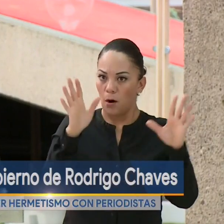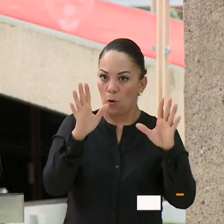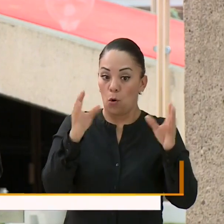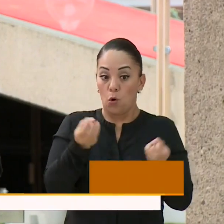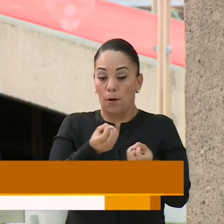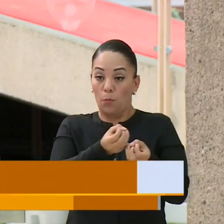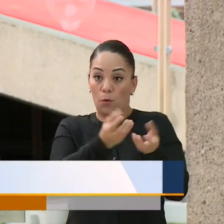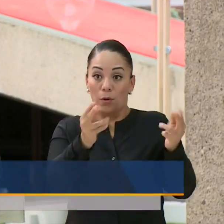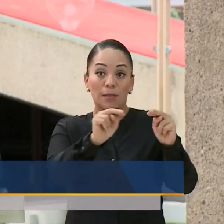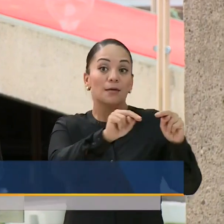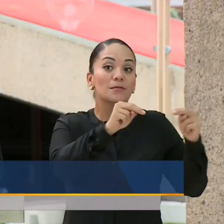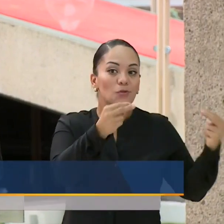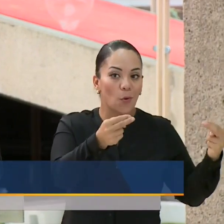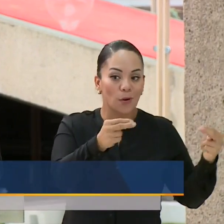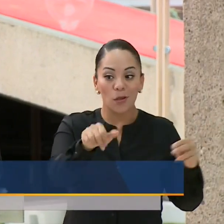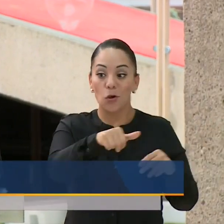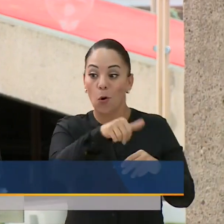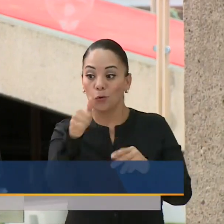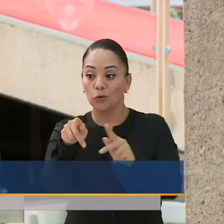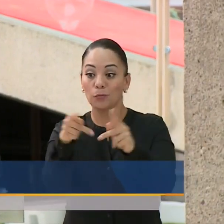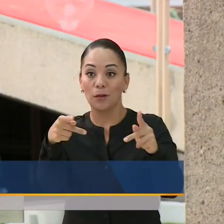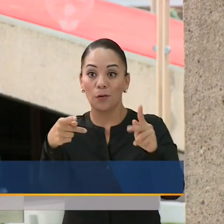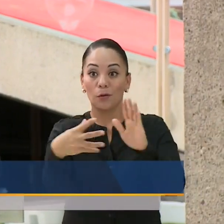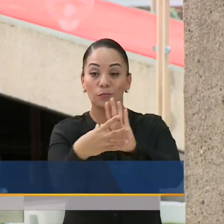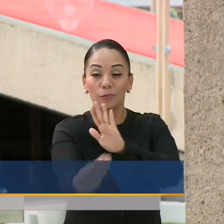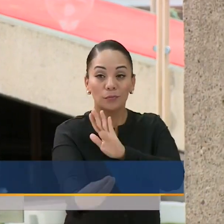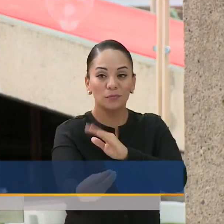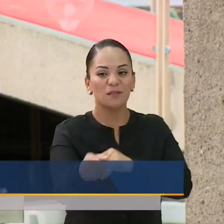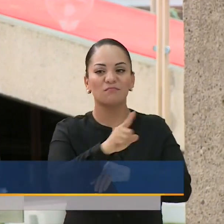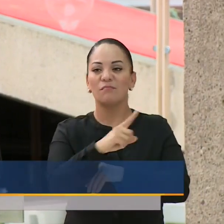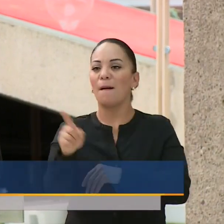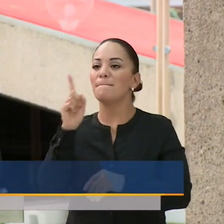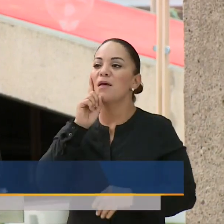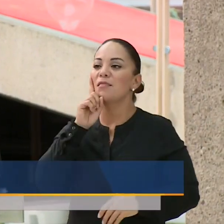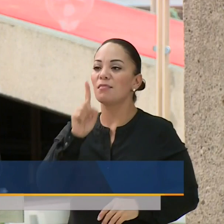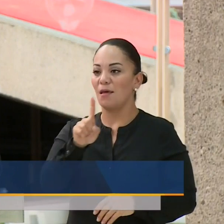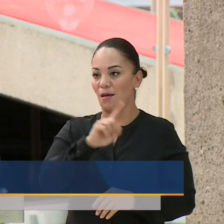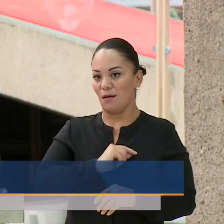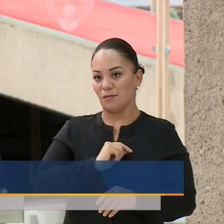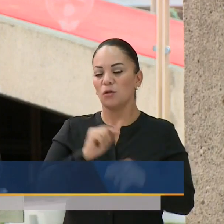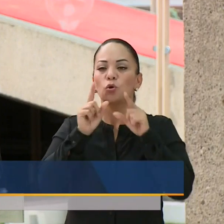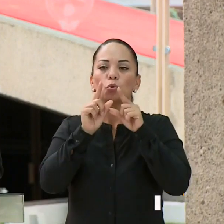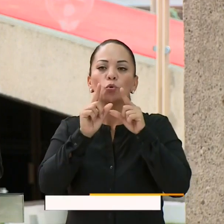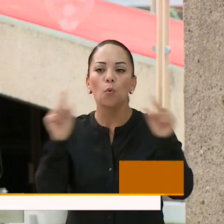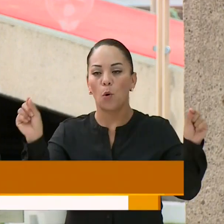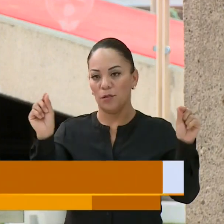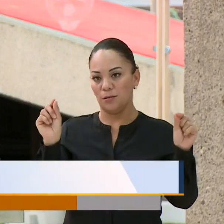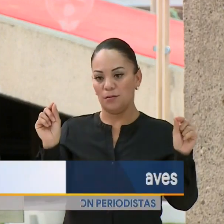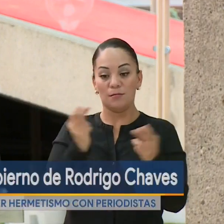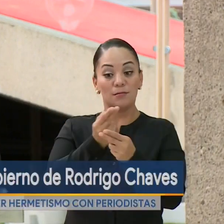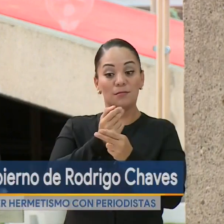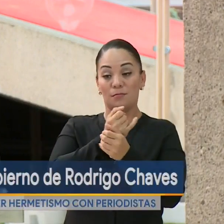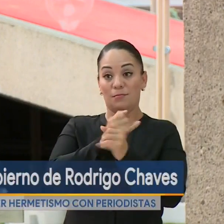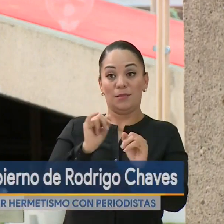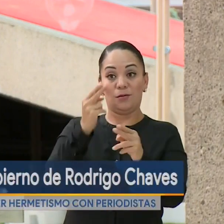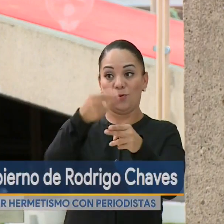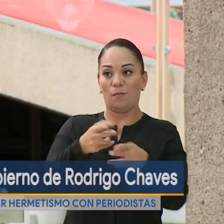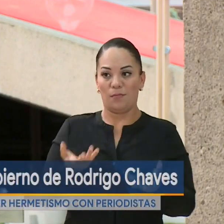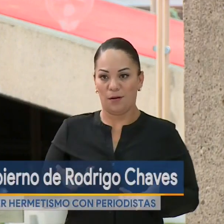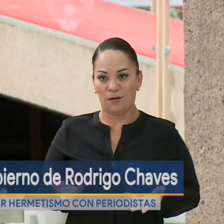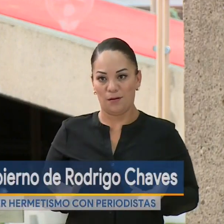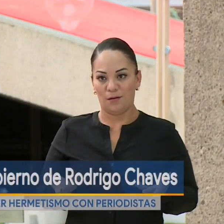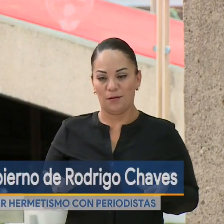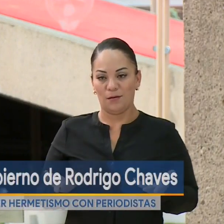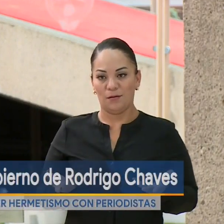Nación y replicaron los otros diarios son mentiras, rumores anónimos donde no